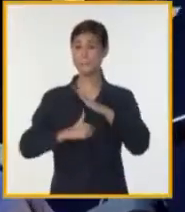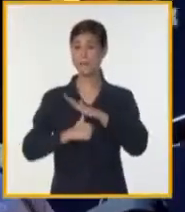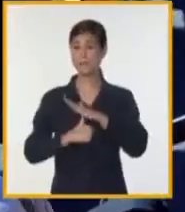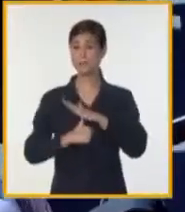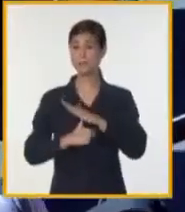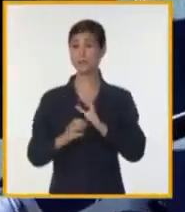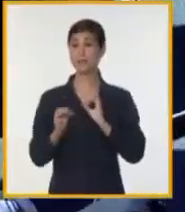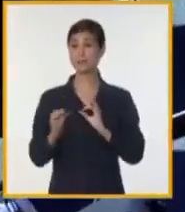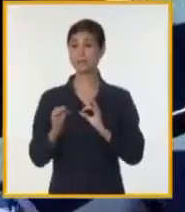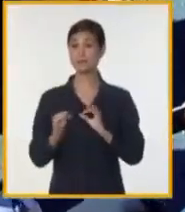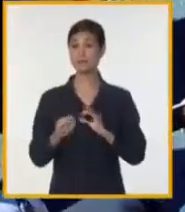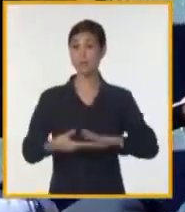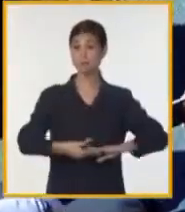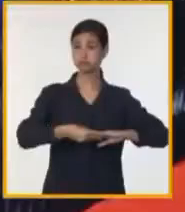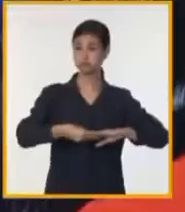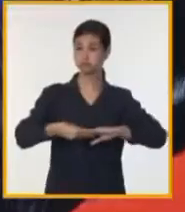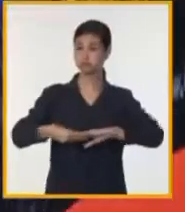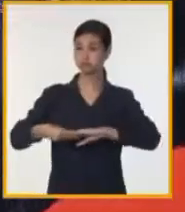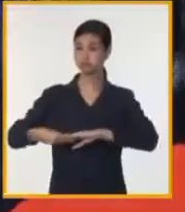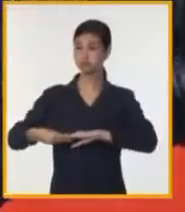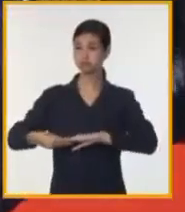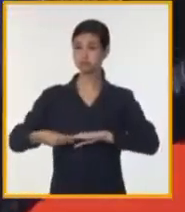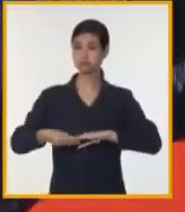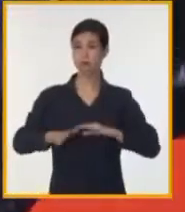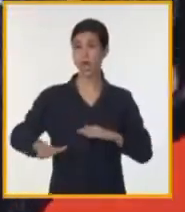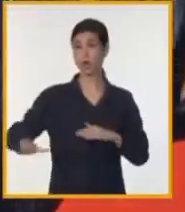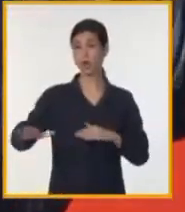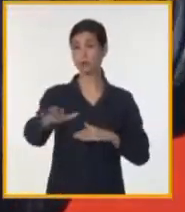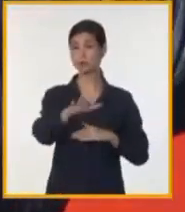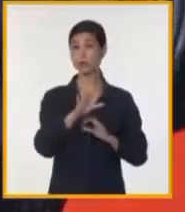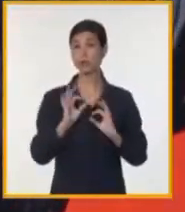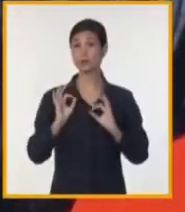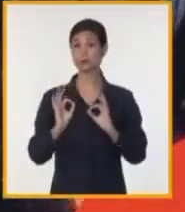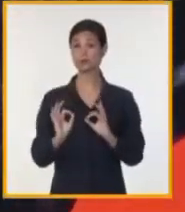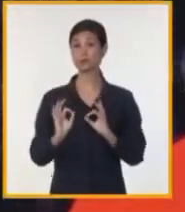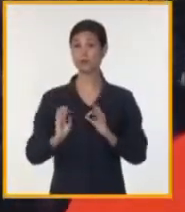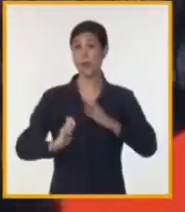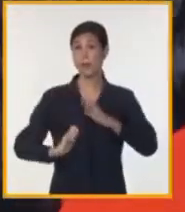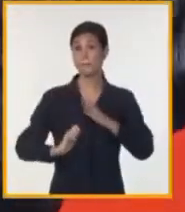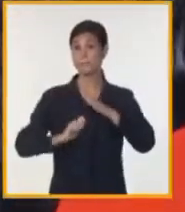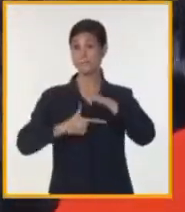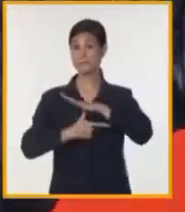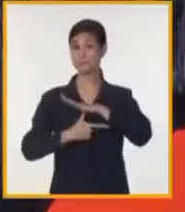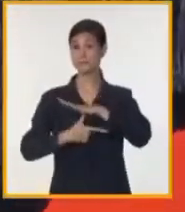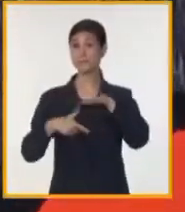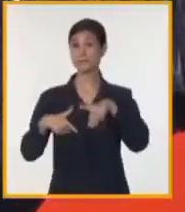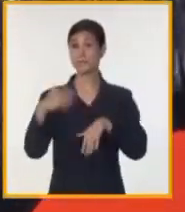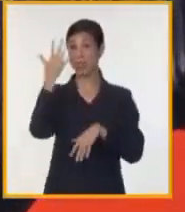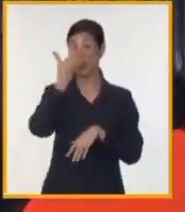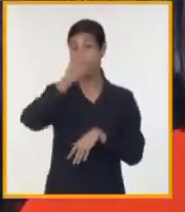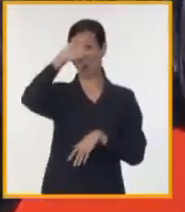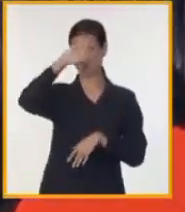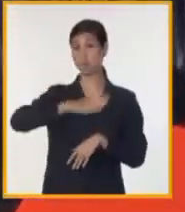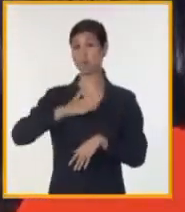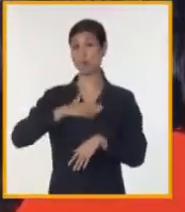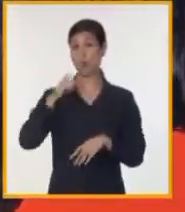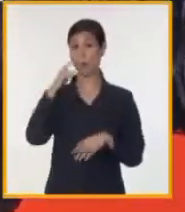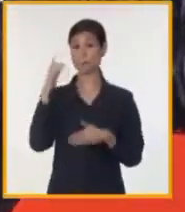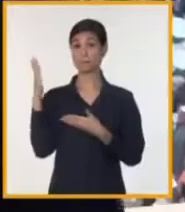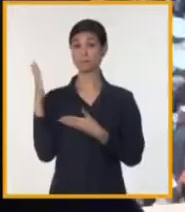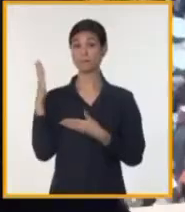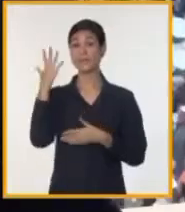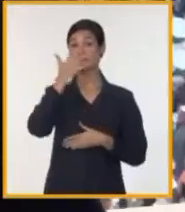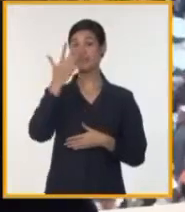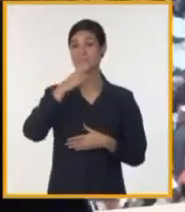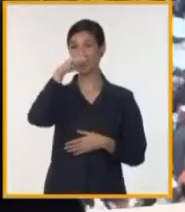a los dignatarios invitados a la toma de posesión, entre ellos el vicepresidente cubano Salvador Valdés Mesa, con el que departió